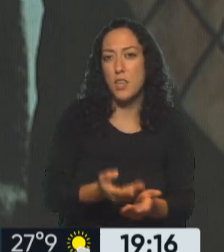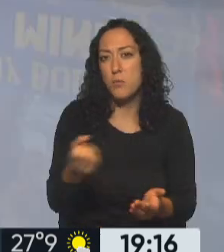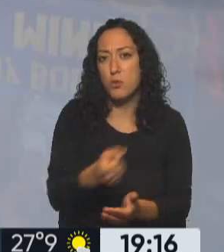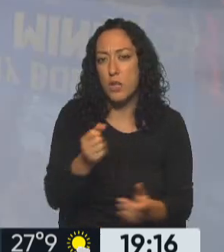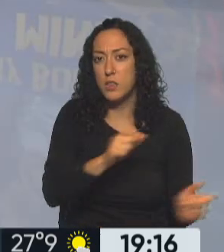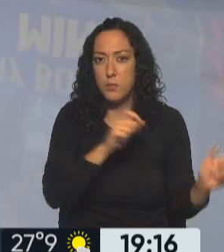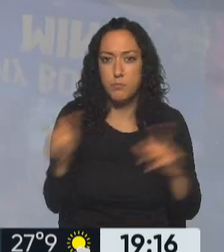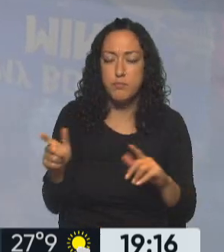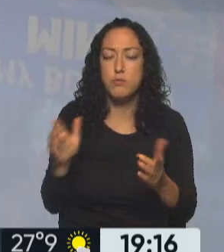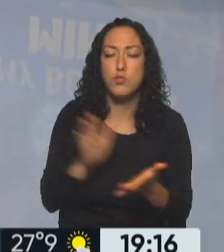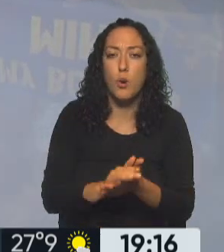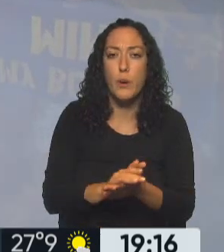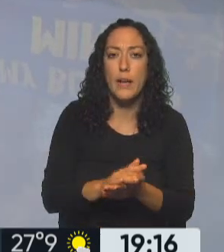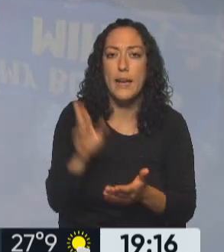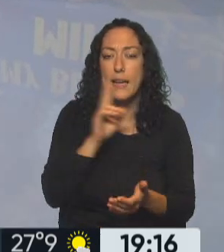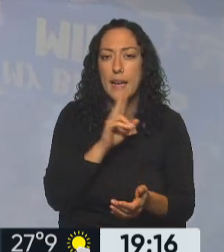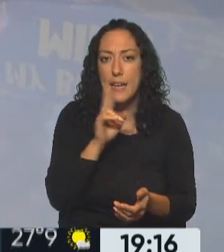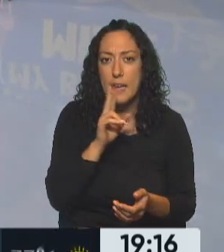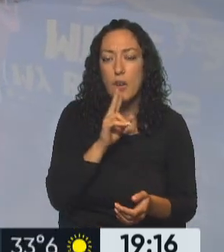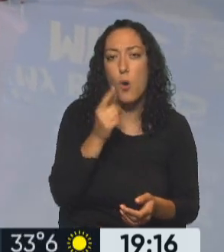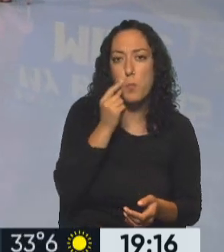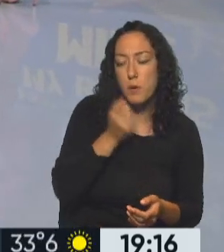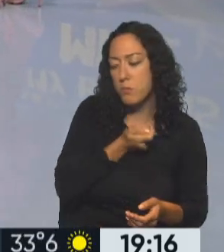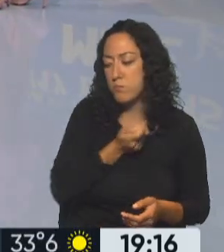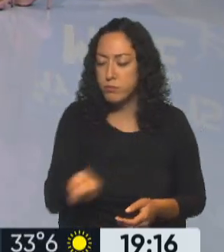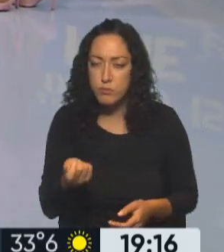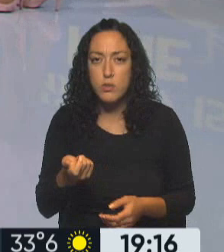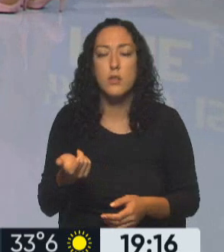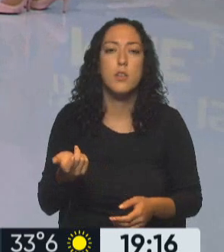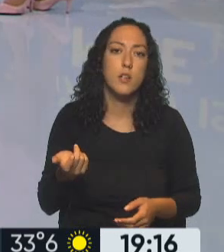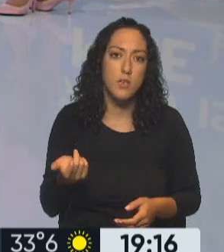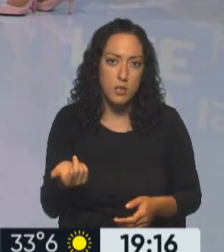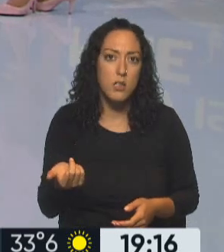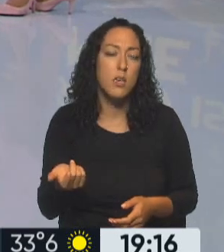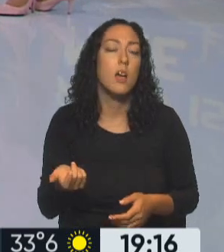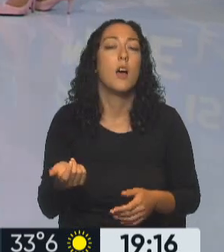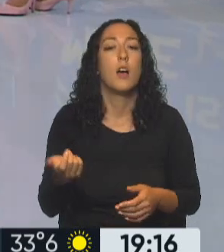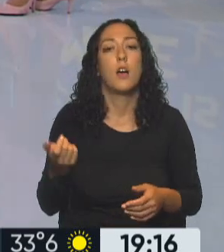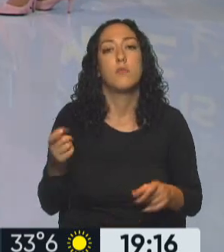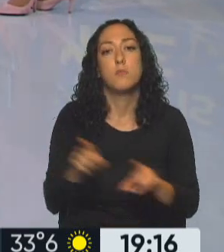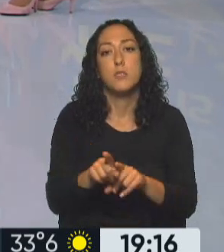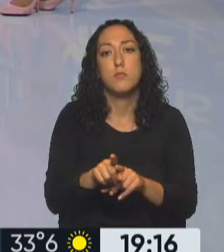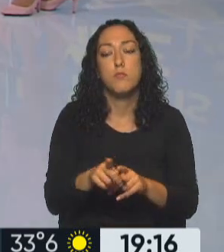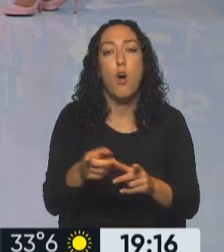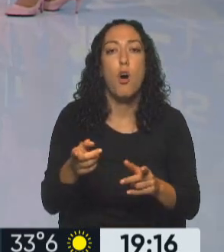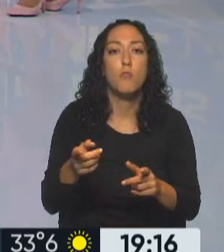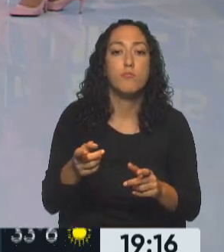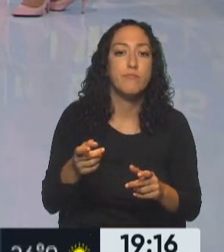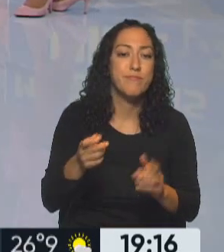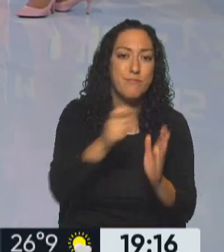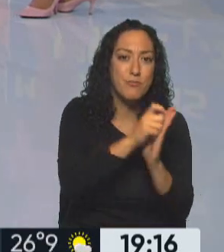la violencia de género, con el femicidio, feminicidio, como lo denominan en algunos países. Y acá vemos los datos de la